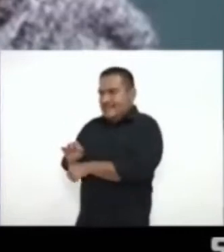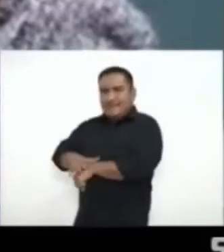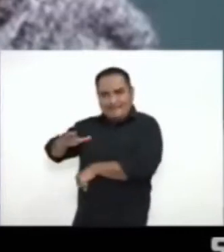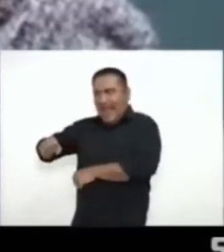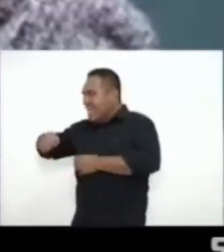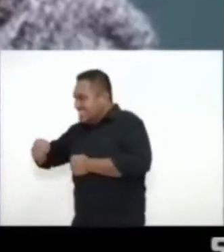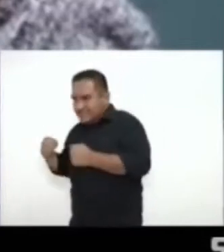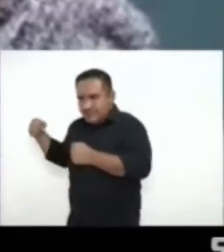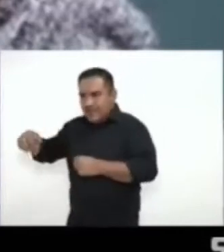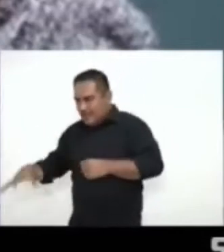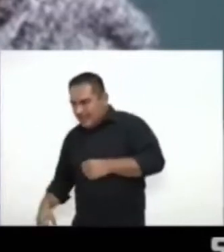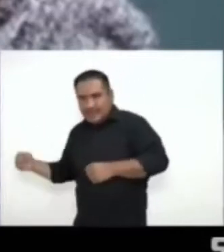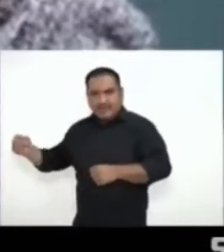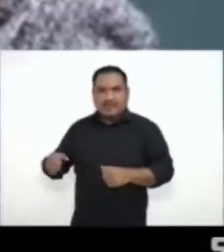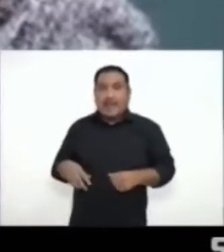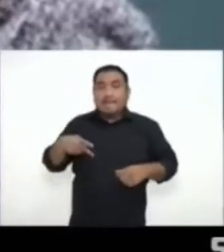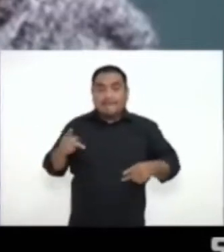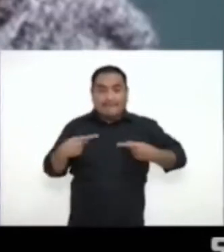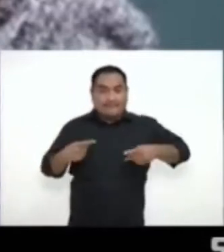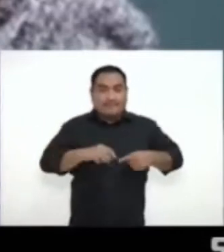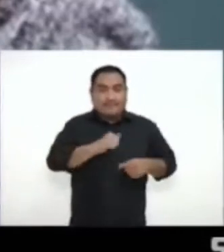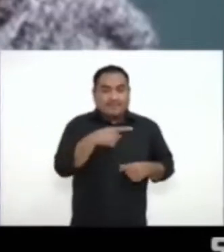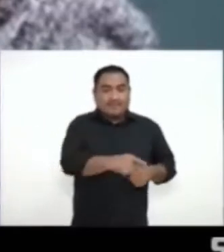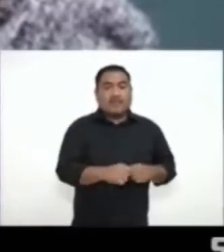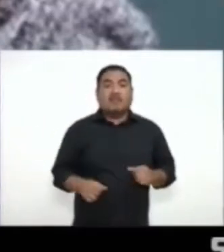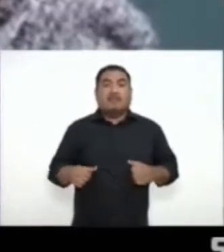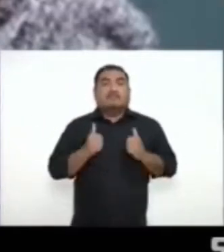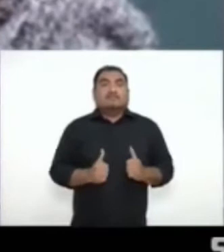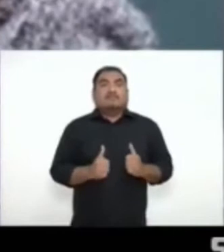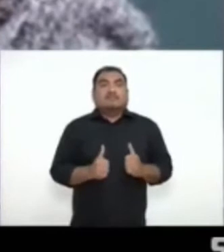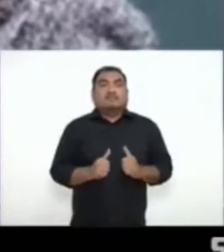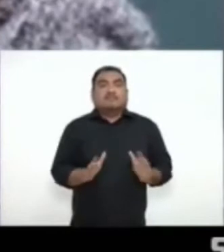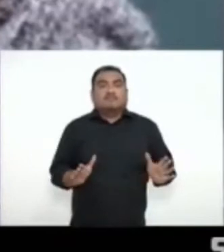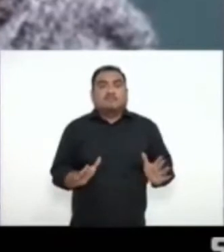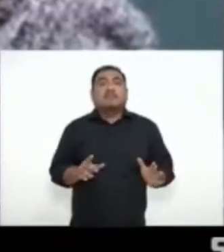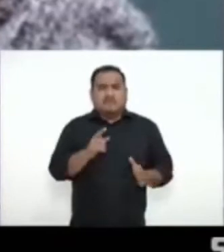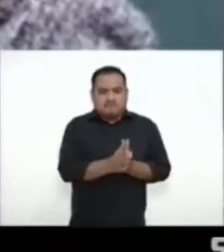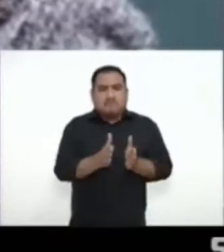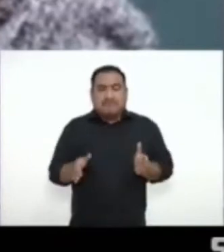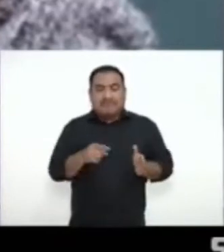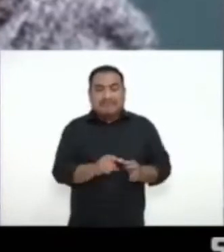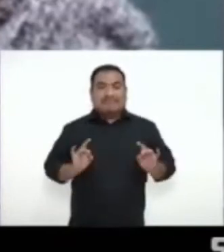Habrá personas que la van a soltar y se van a quedar asustadas. Ese es un biochoc. Es un momento inesperado,